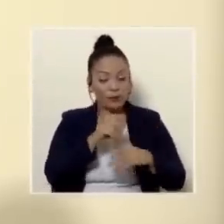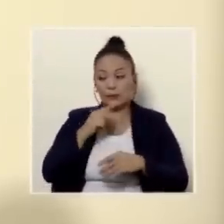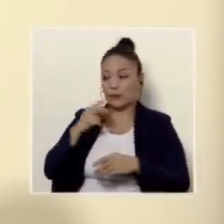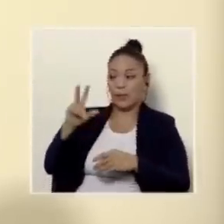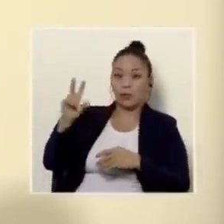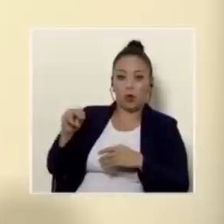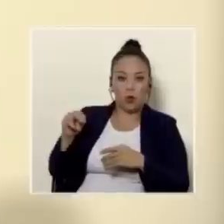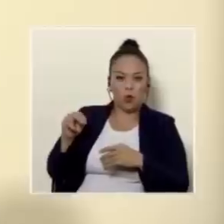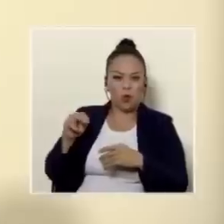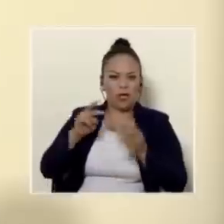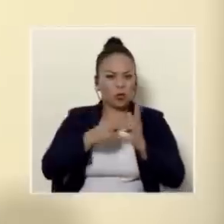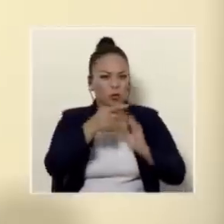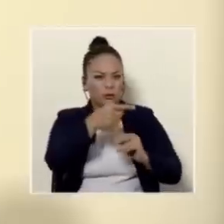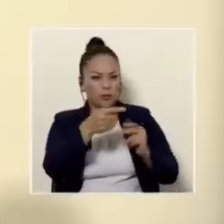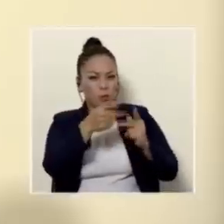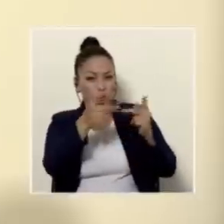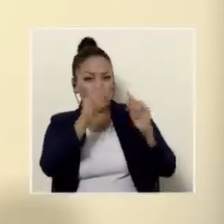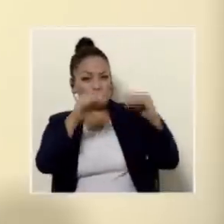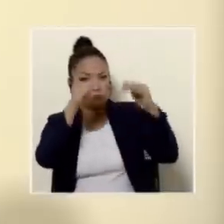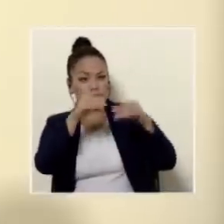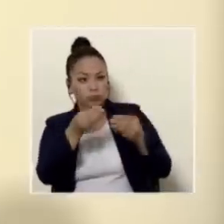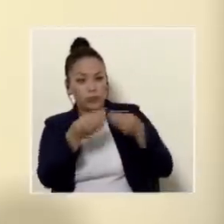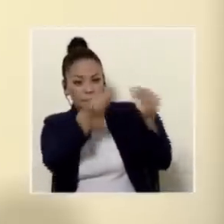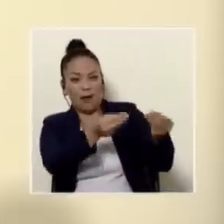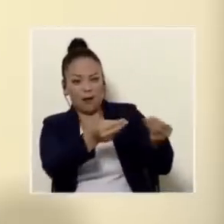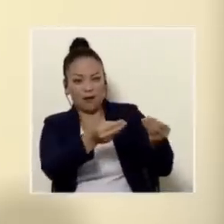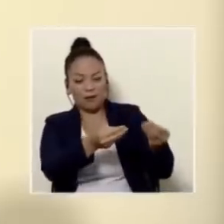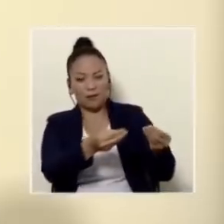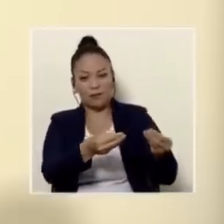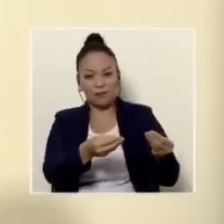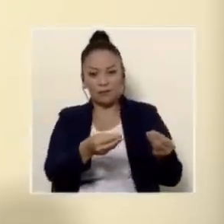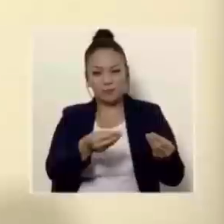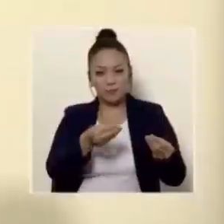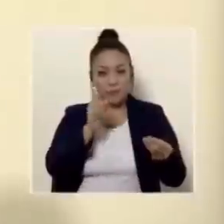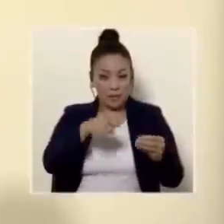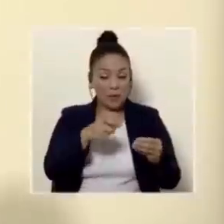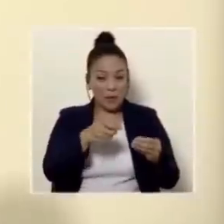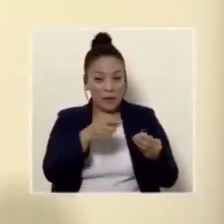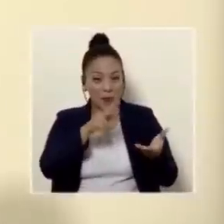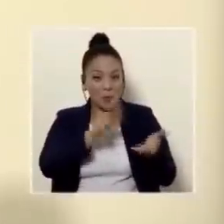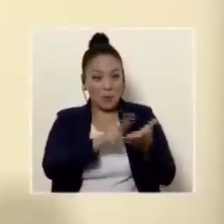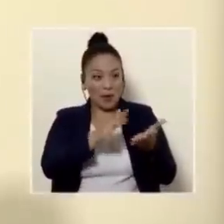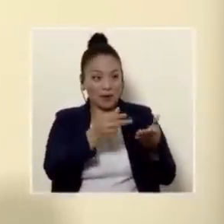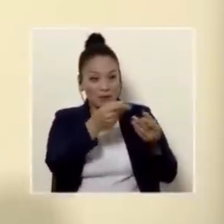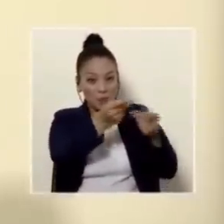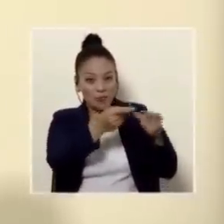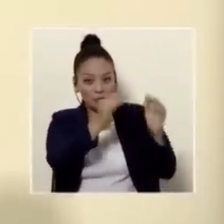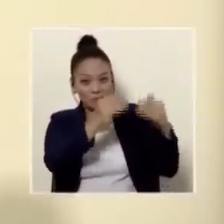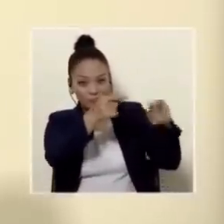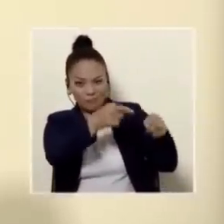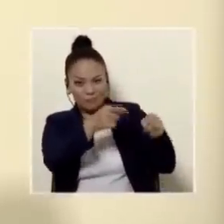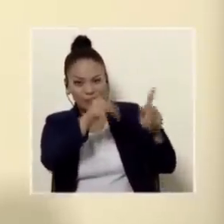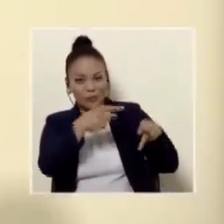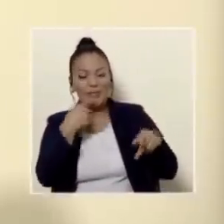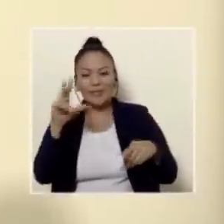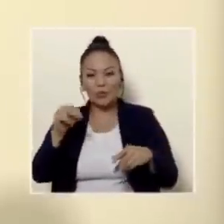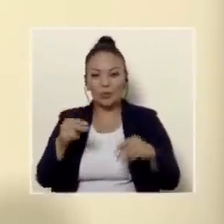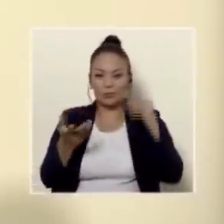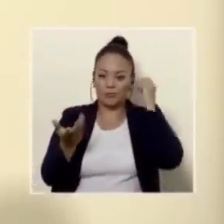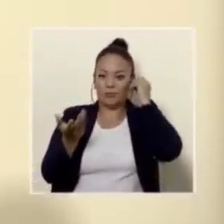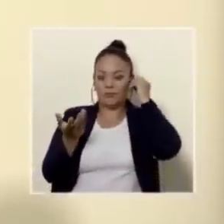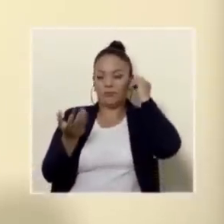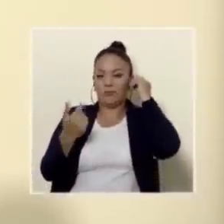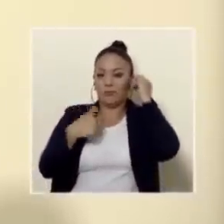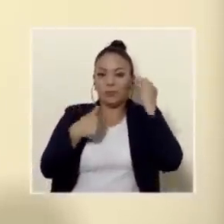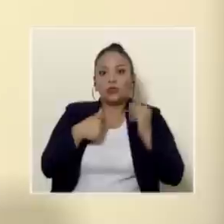¿Usted cree que ese ascenso tenga mérito o se debe llevar adelante? Obviamente, yo como